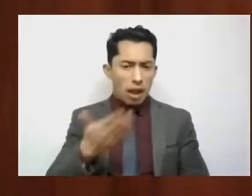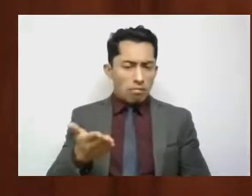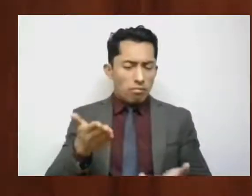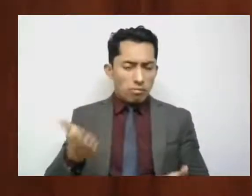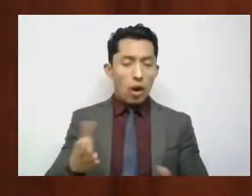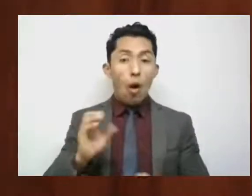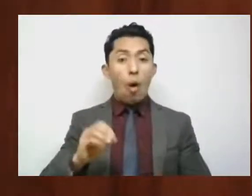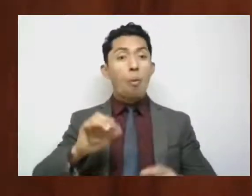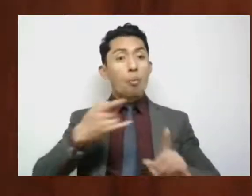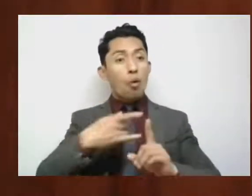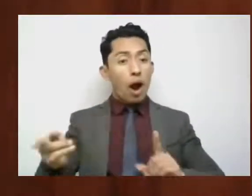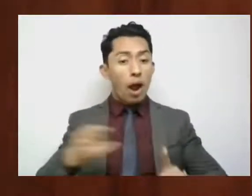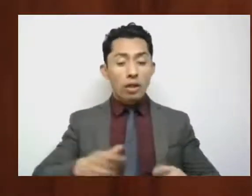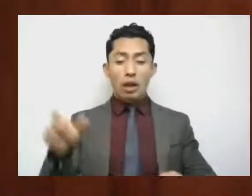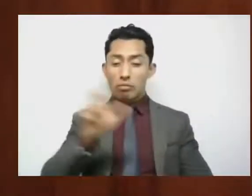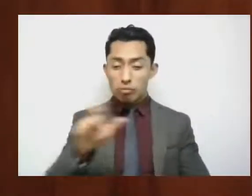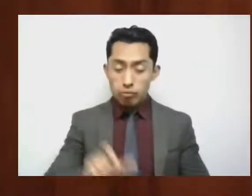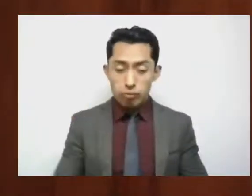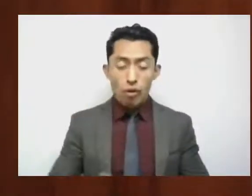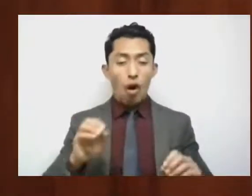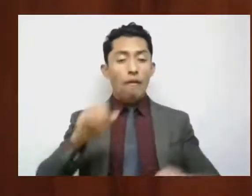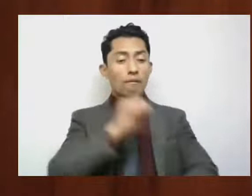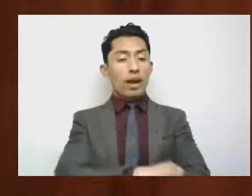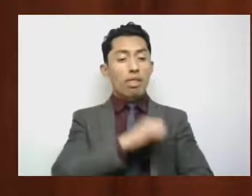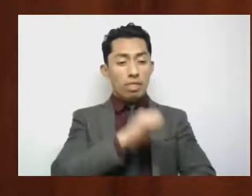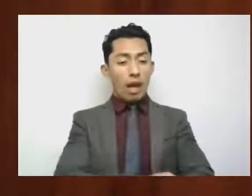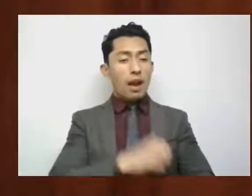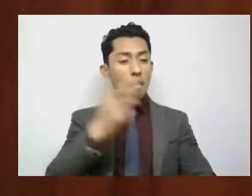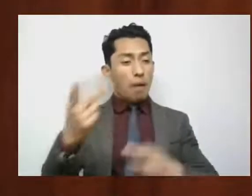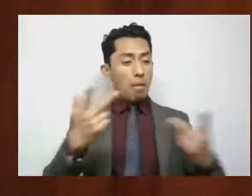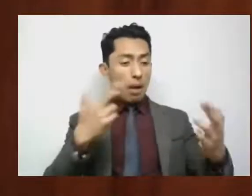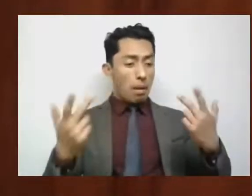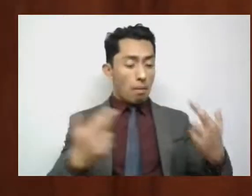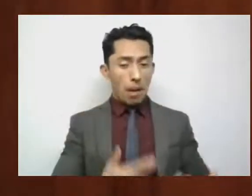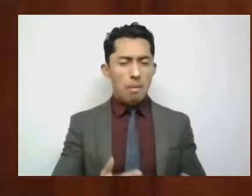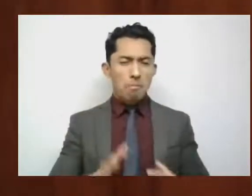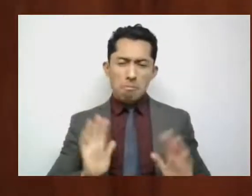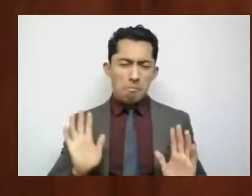una puerta o romper una ventana.